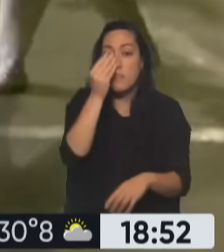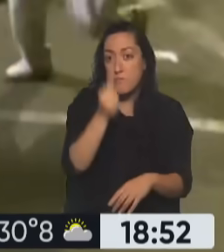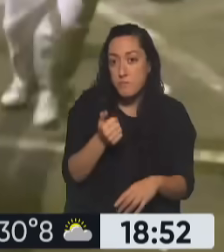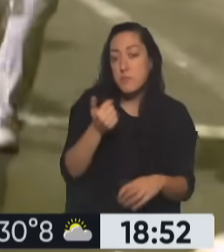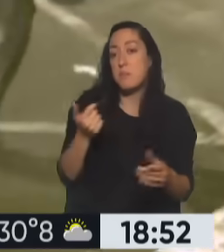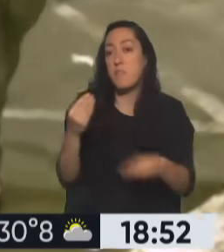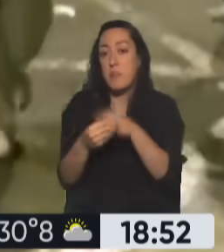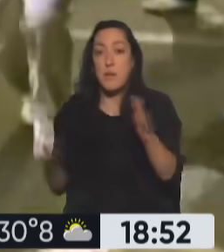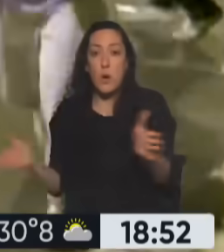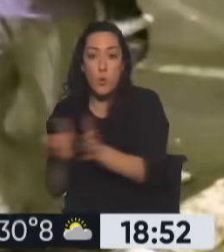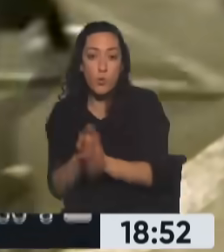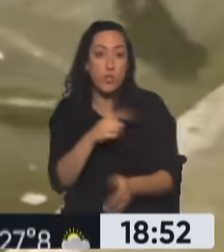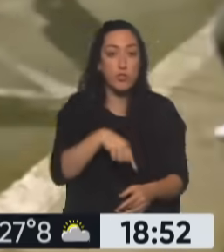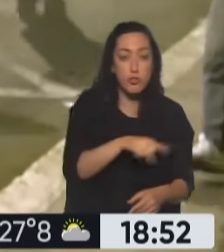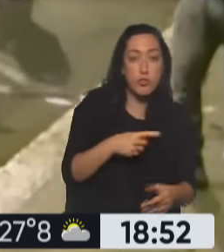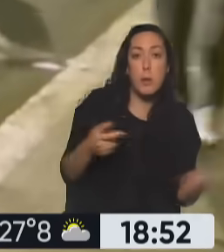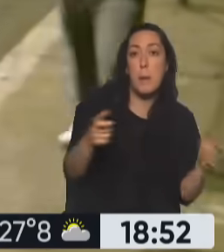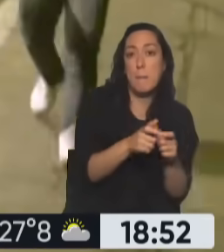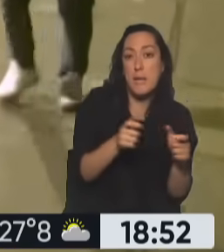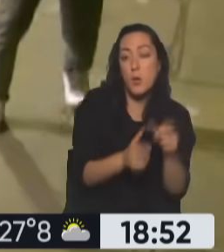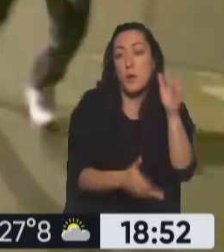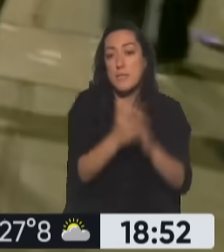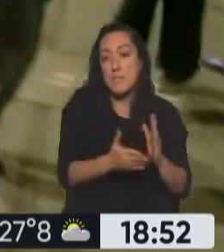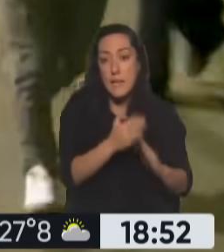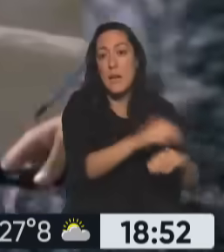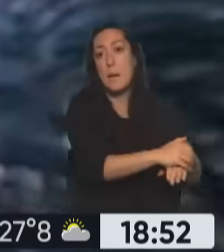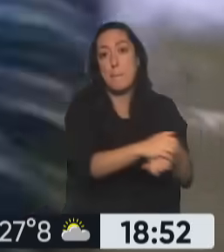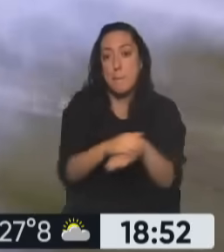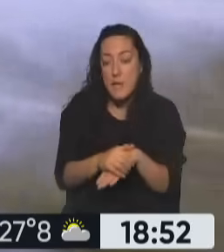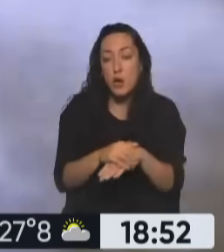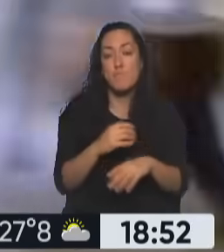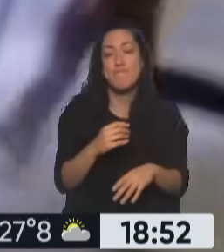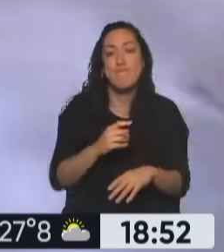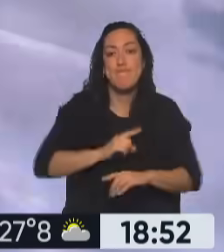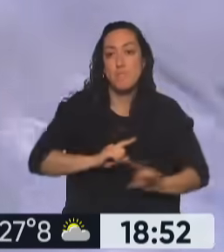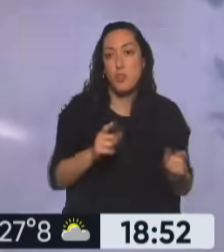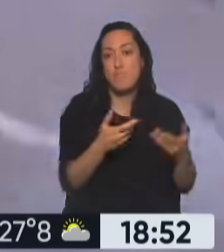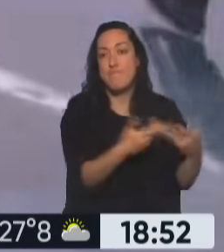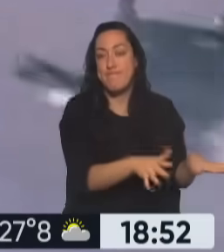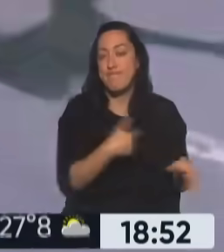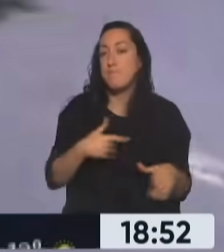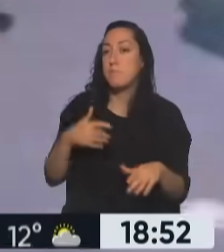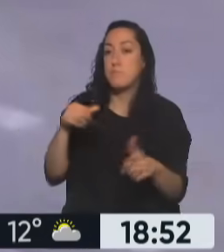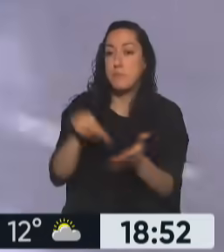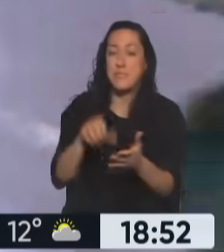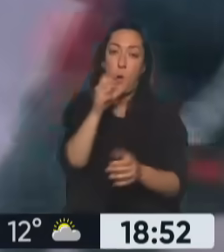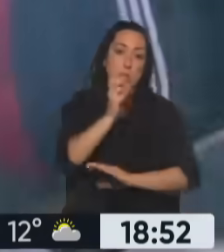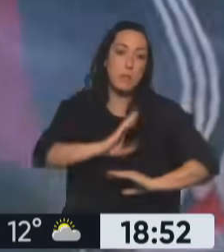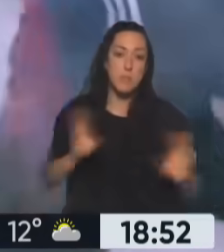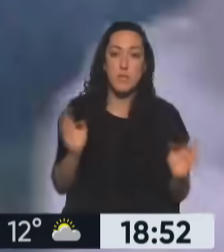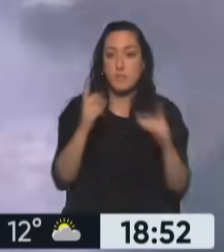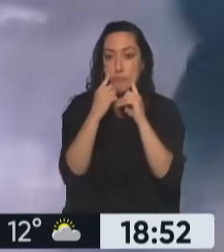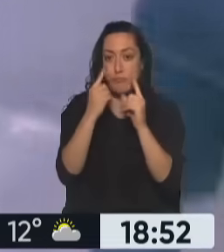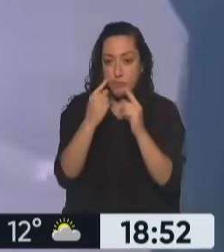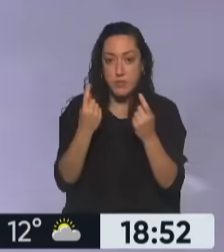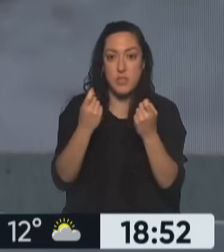Nosotros podríamos estar viendo una película, saliendo, comiendo con amigos, pero tenemos que estar acá porque este país ya no aguanta más de la forma en que